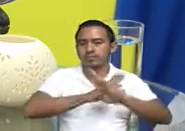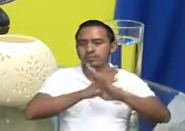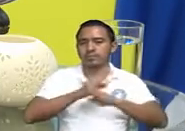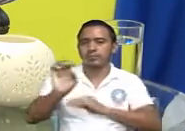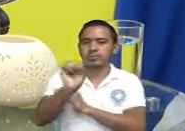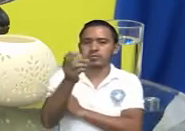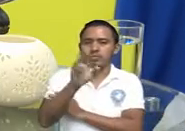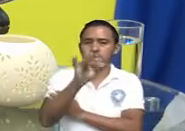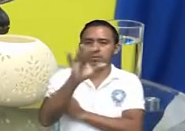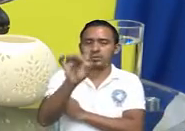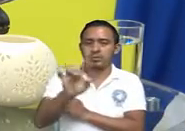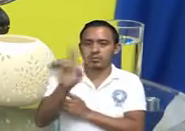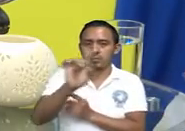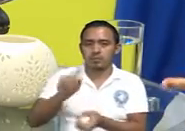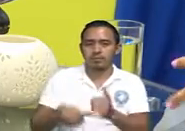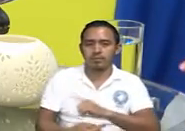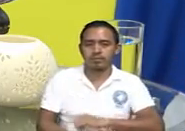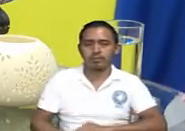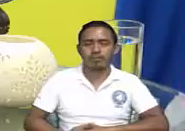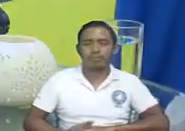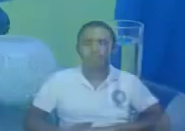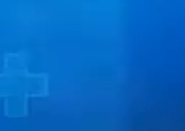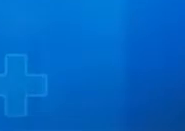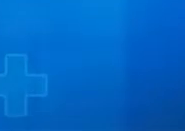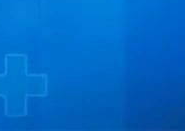del Suicidio. Usted no le cambie de canal, ya regresamos.